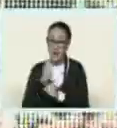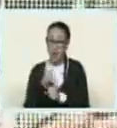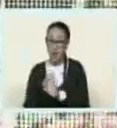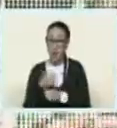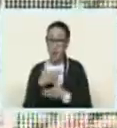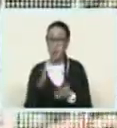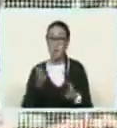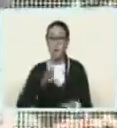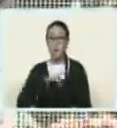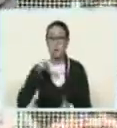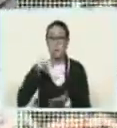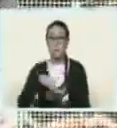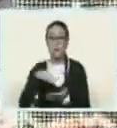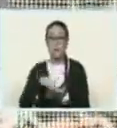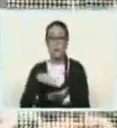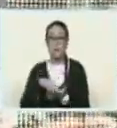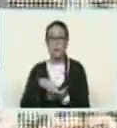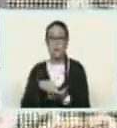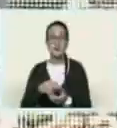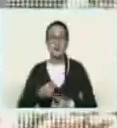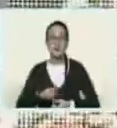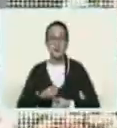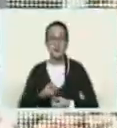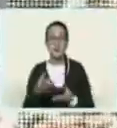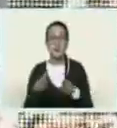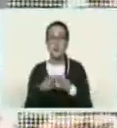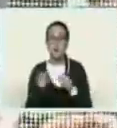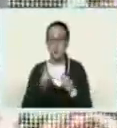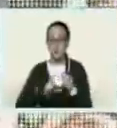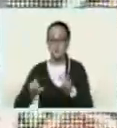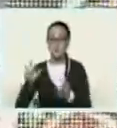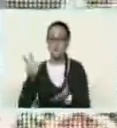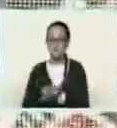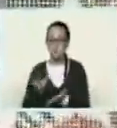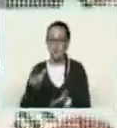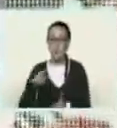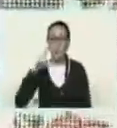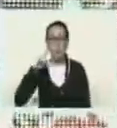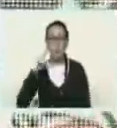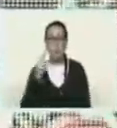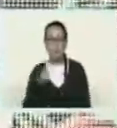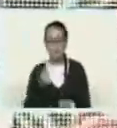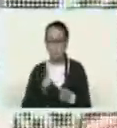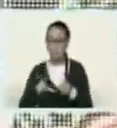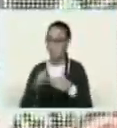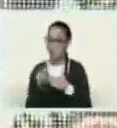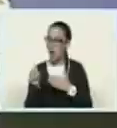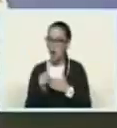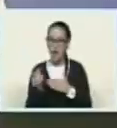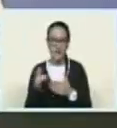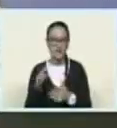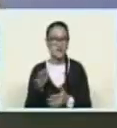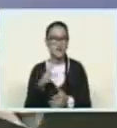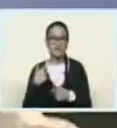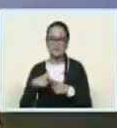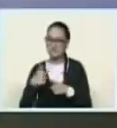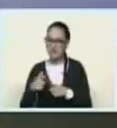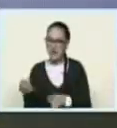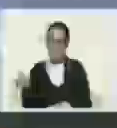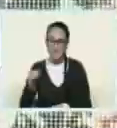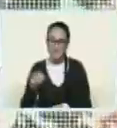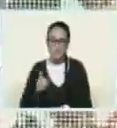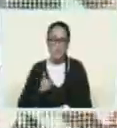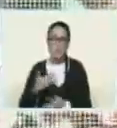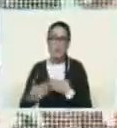obras públicas del Estado Miranda y le garantizo todos los recursos en bolívares, en dólares, en yuanes que haga